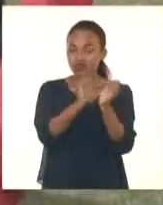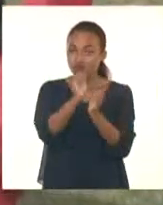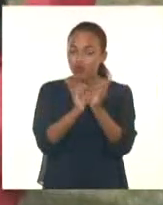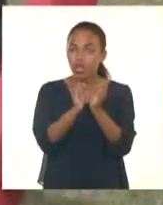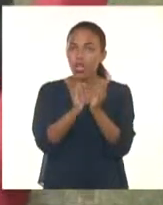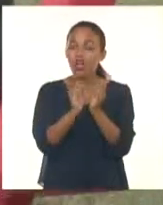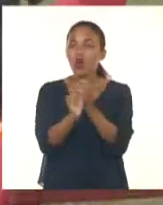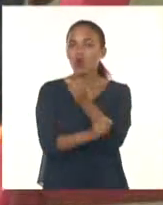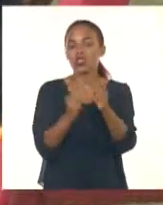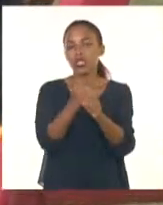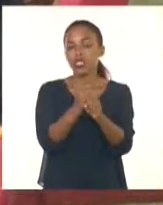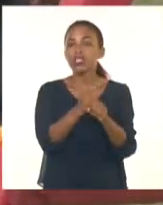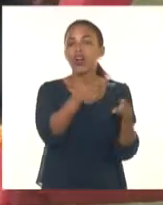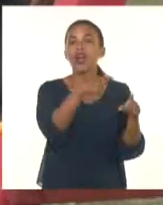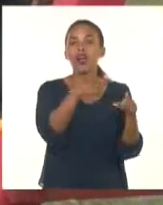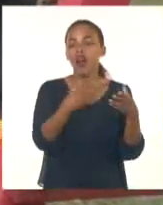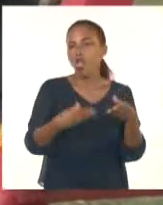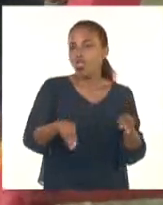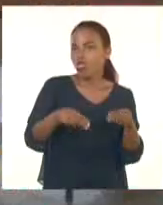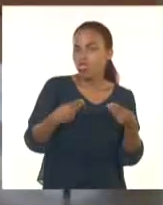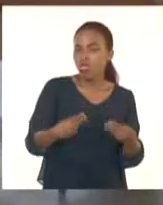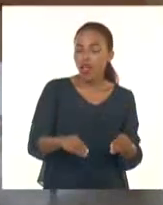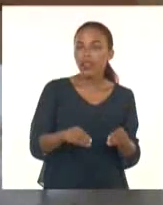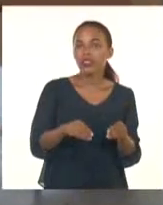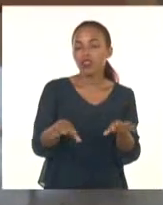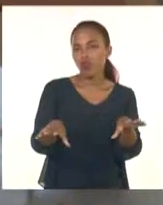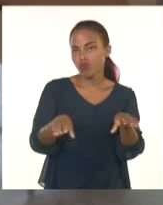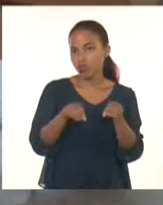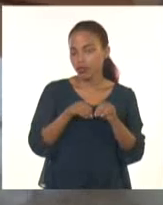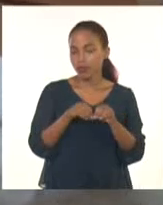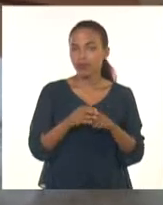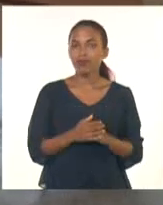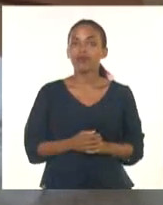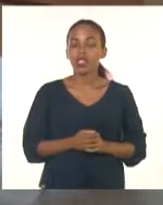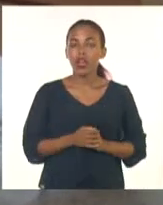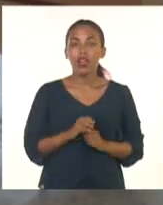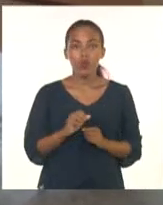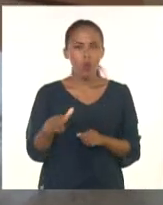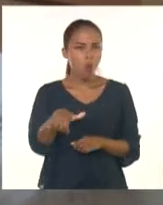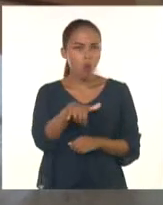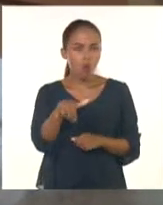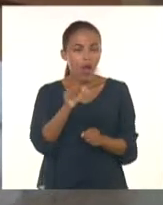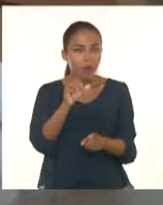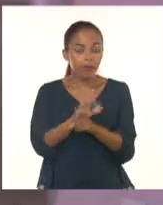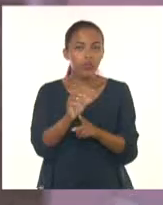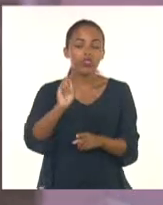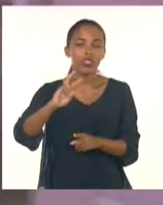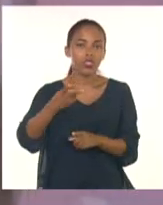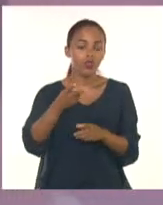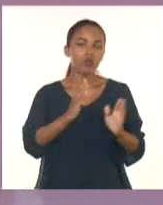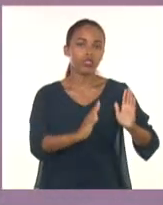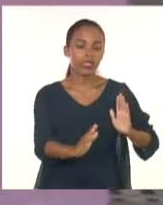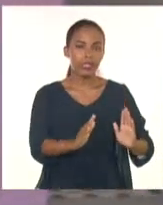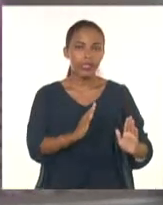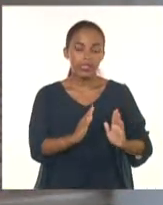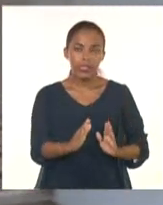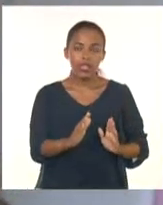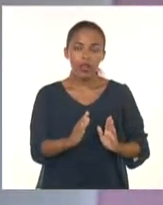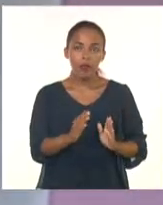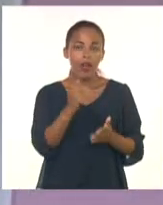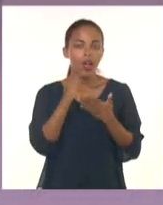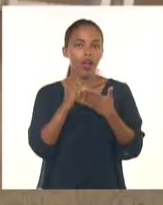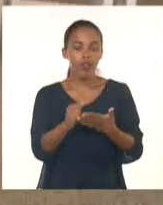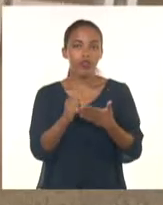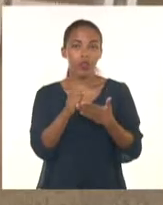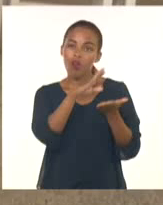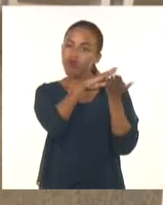reciclado. La inversión contempla una segunda etapa que posibilitará incrementar las capacidades de alojamiento y los servicios gastronómicos